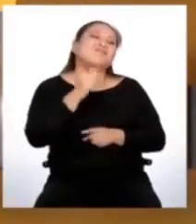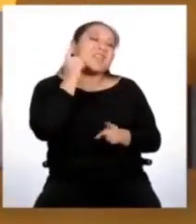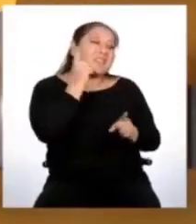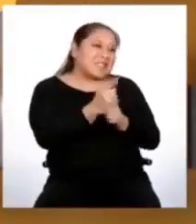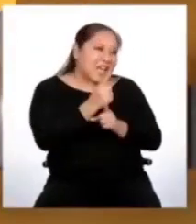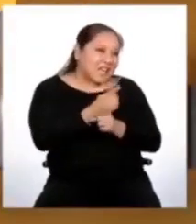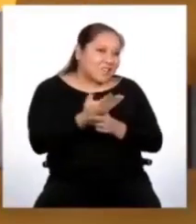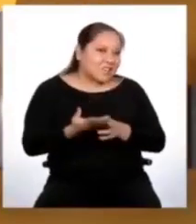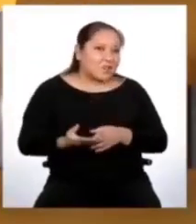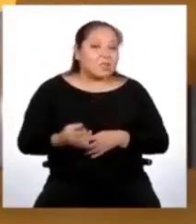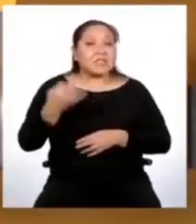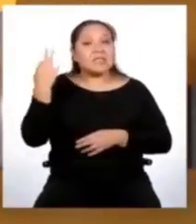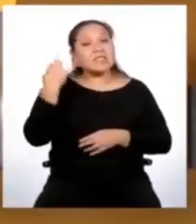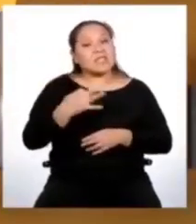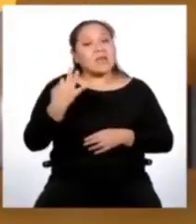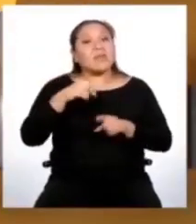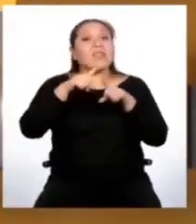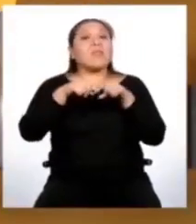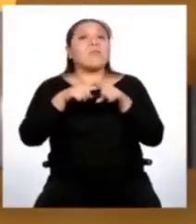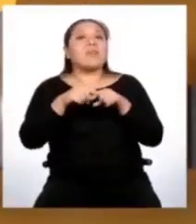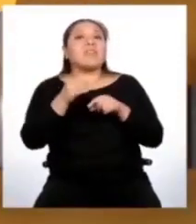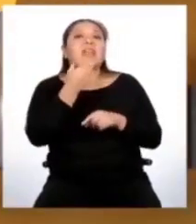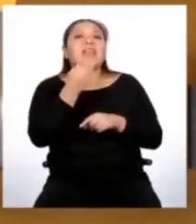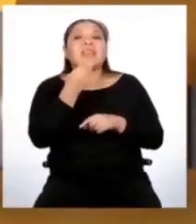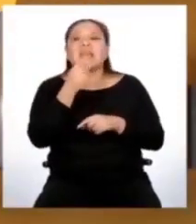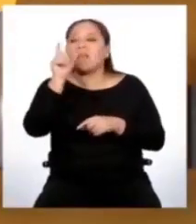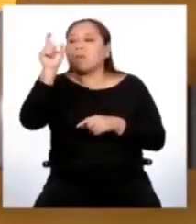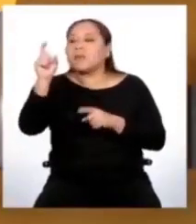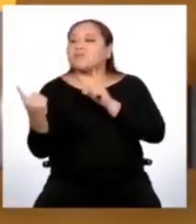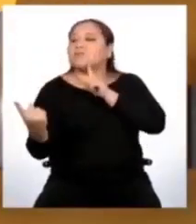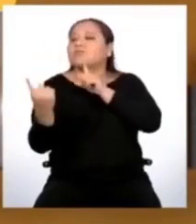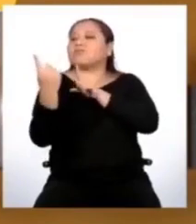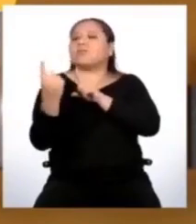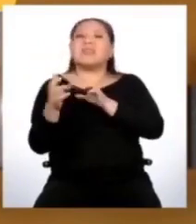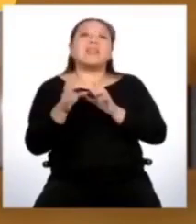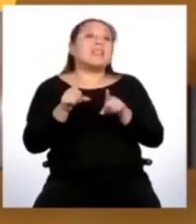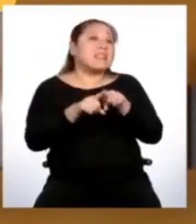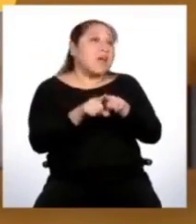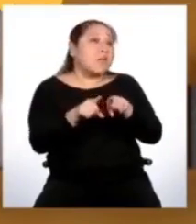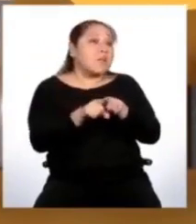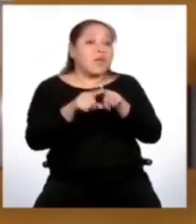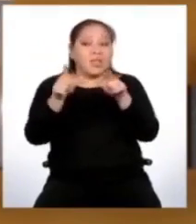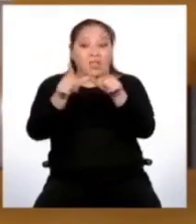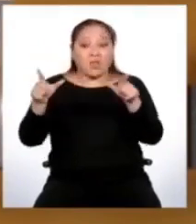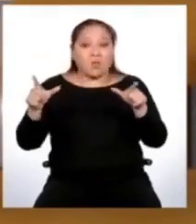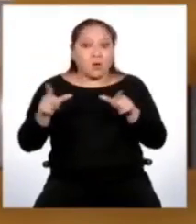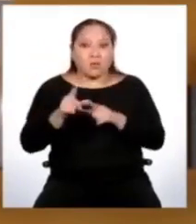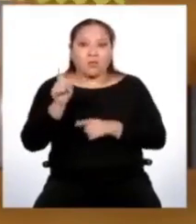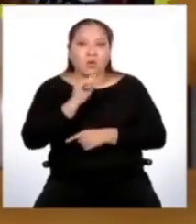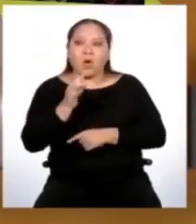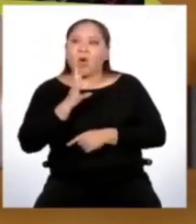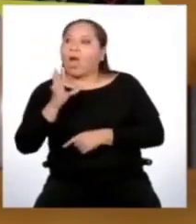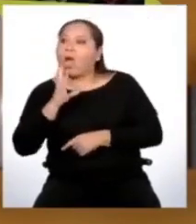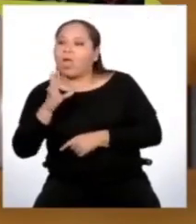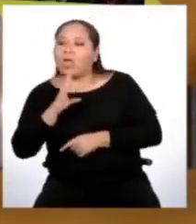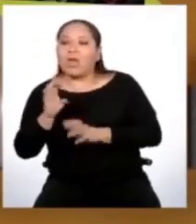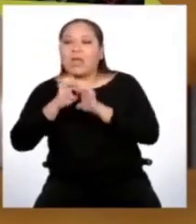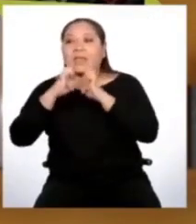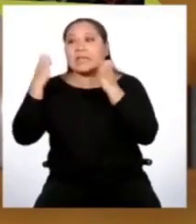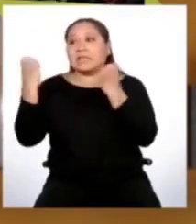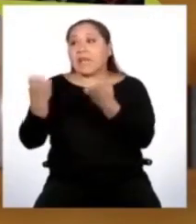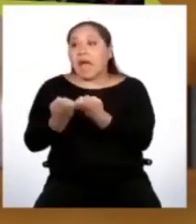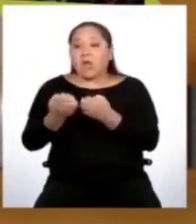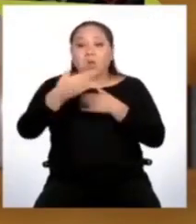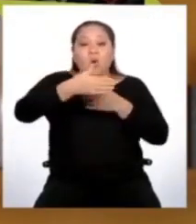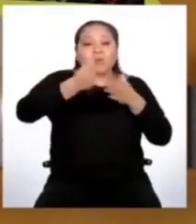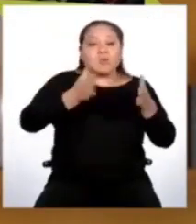Exacto, Yanira. Siempre depende del interlocutor y el lugar donde estamos. No hablamos igual cuando estamos en el estadio, en un salón